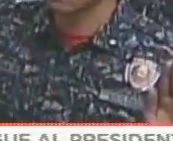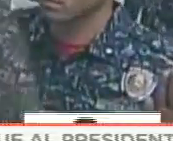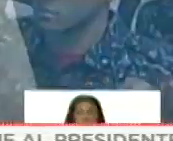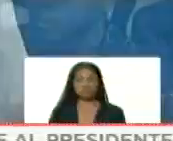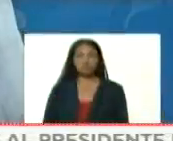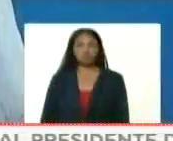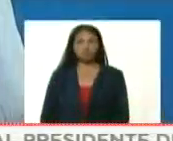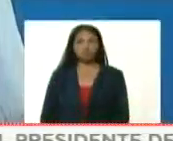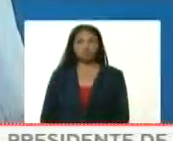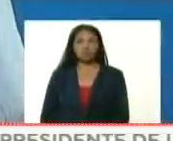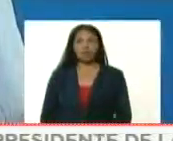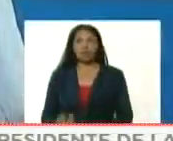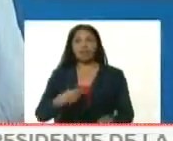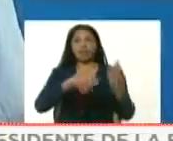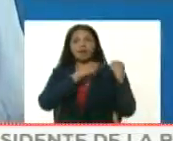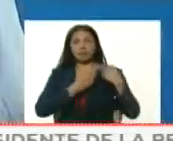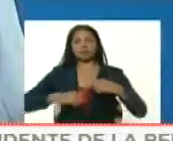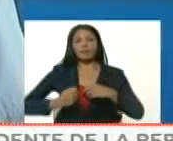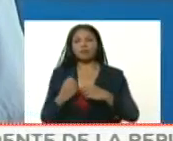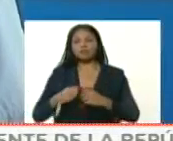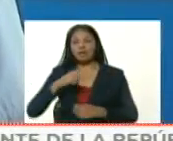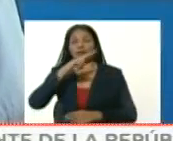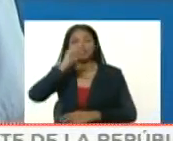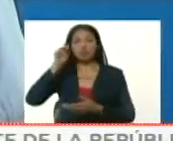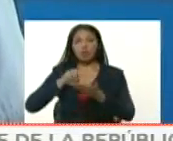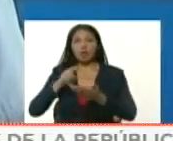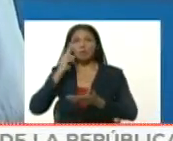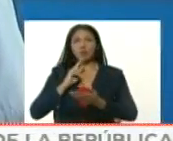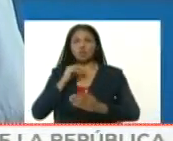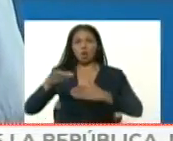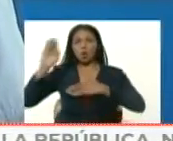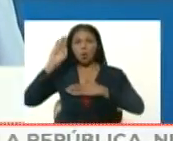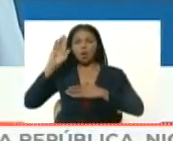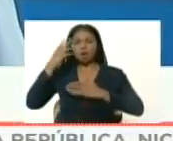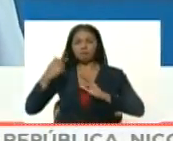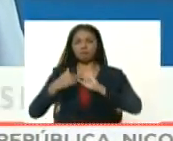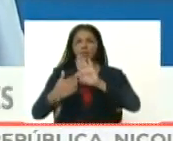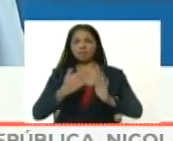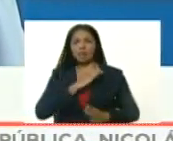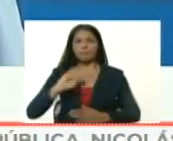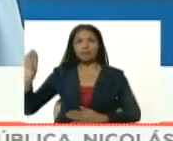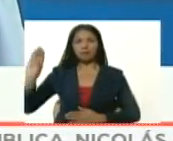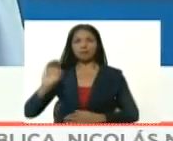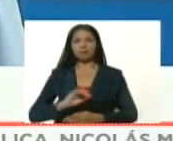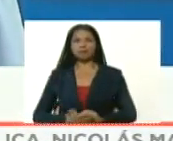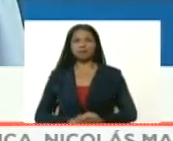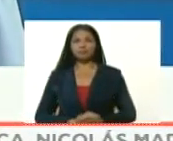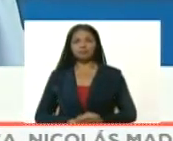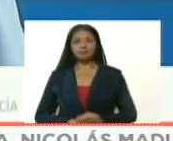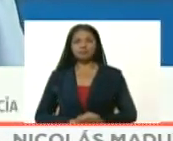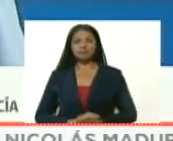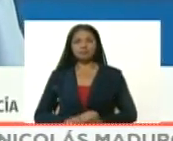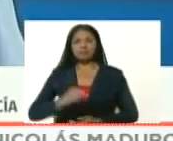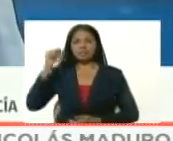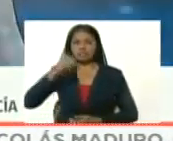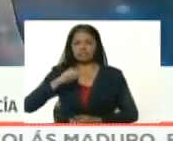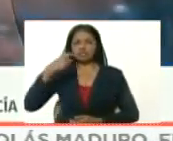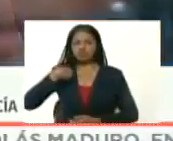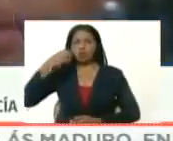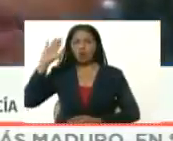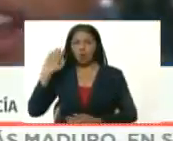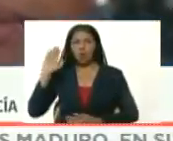de Policía Nacional Bolivariana. ¿Lo juran ustedes ante la patria? ¡Sí, lo